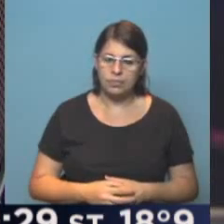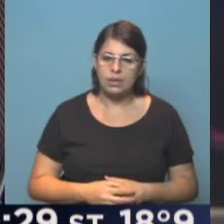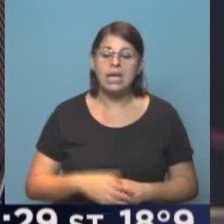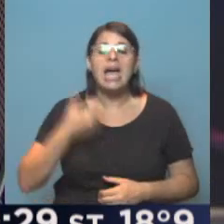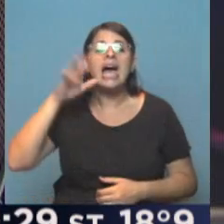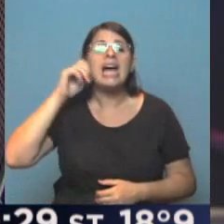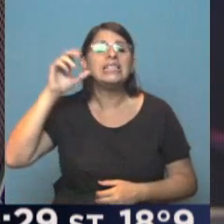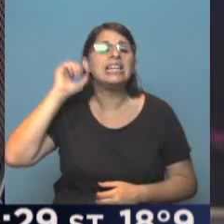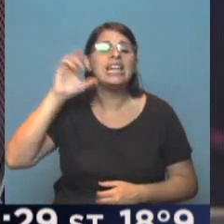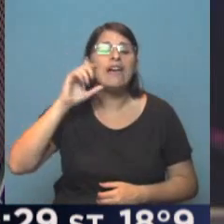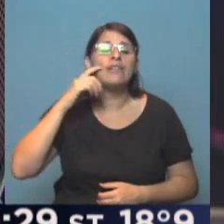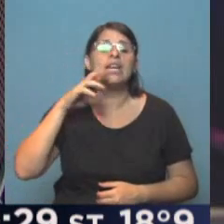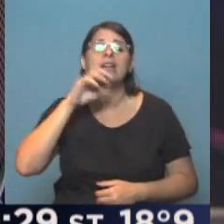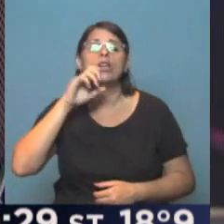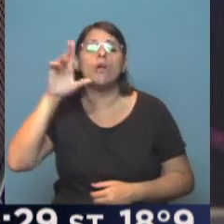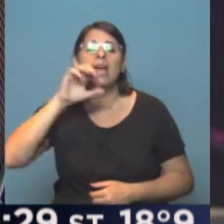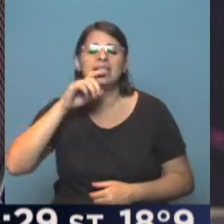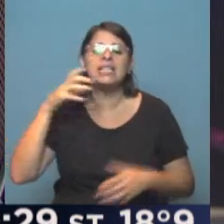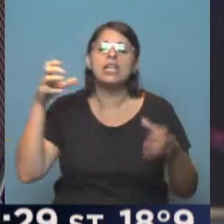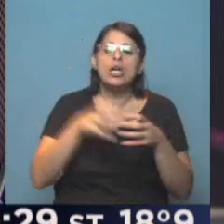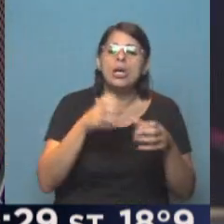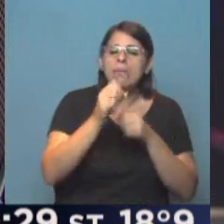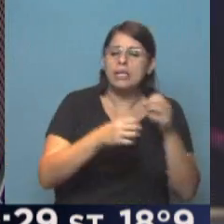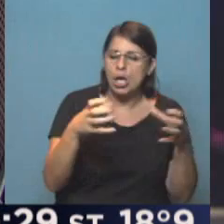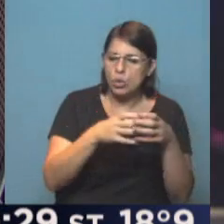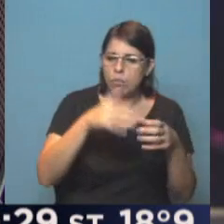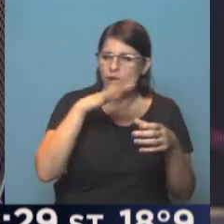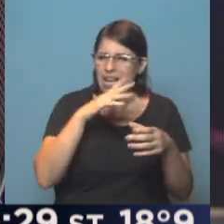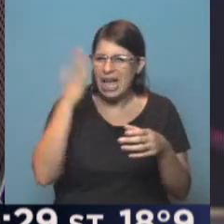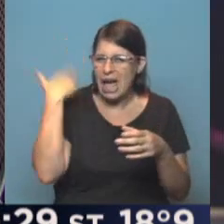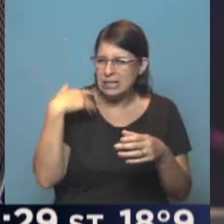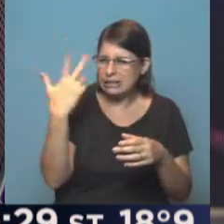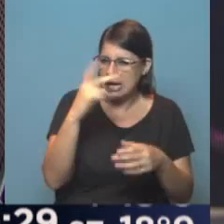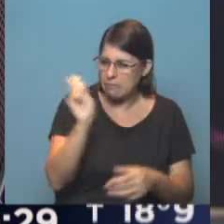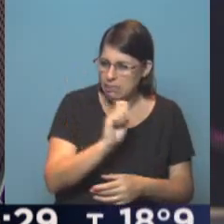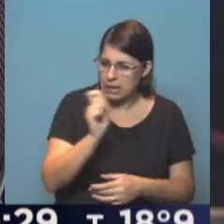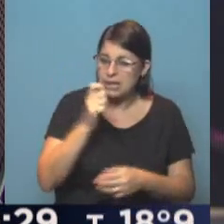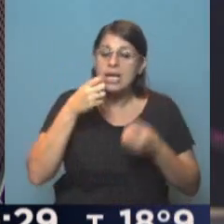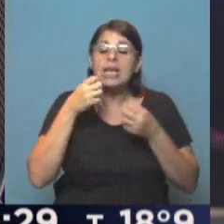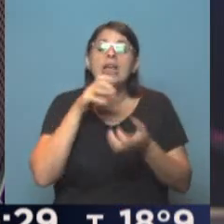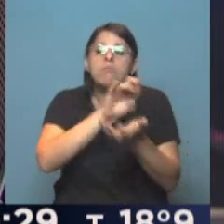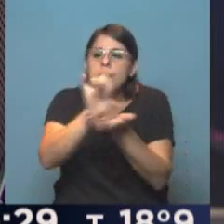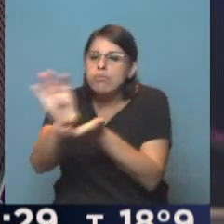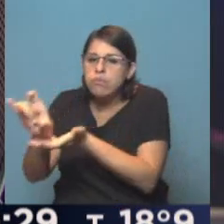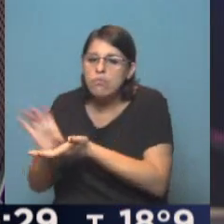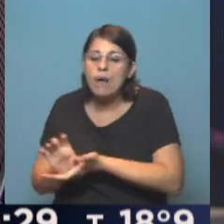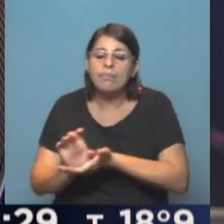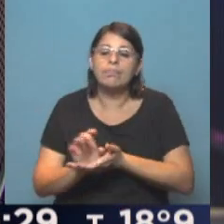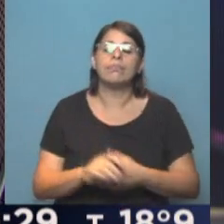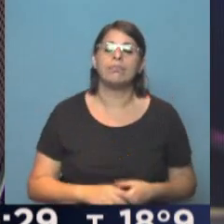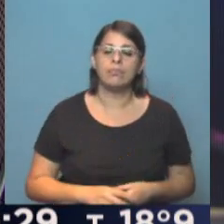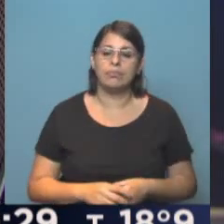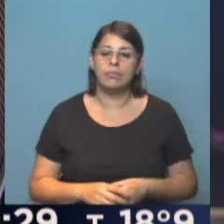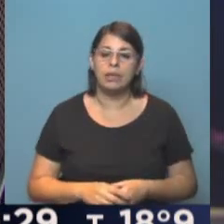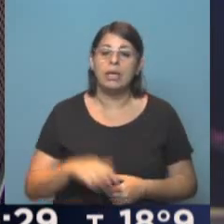Gráficas Rioplatenses es una empresa del Grupo Clarín que hace algunos meses, exactamente tres, inició un despido masivo de sus